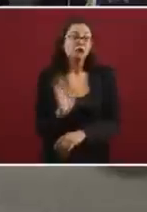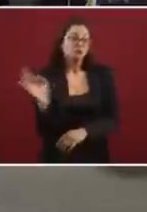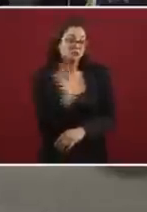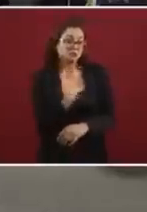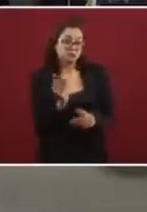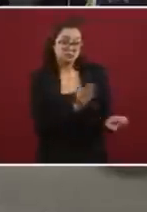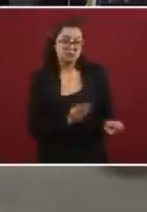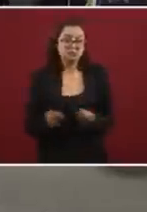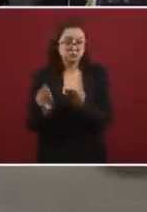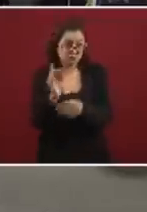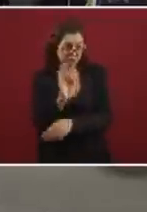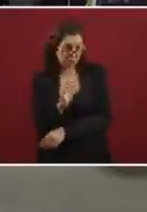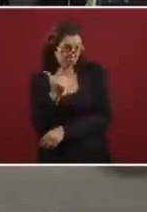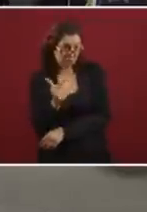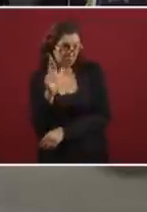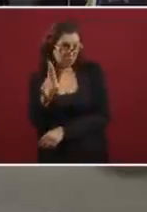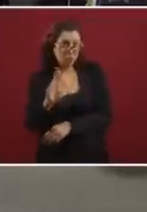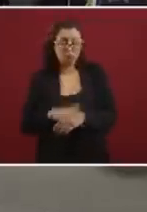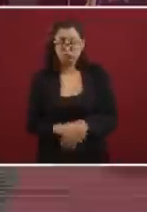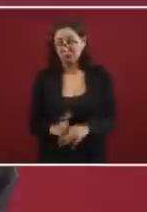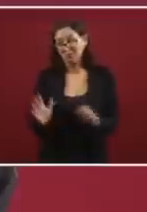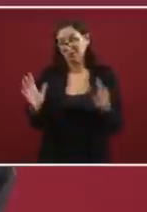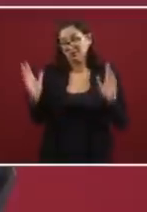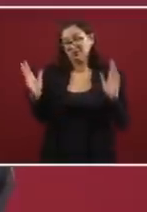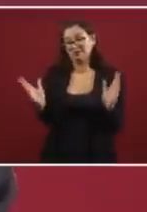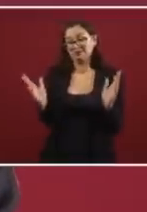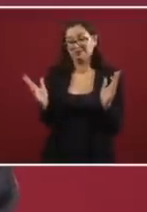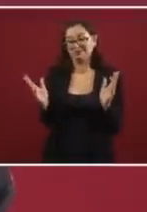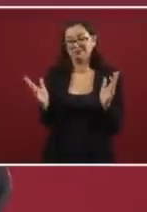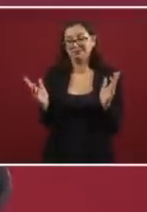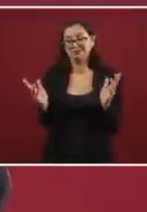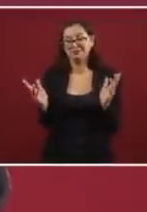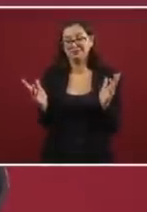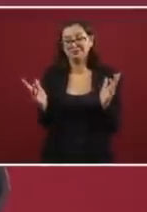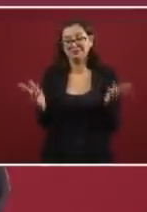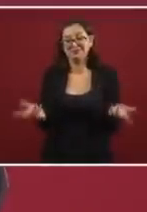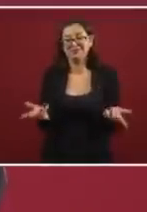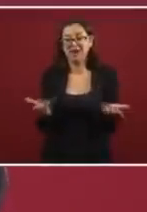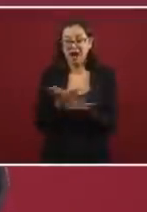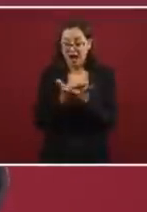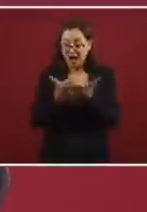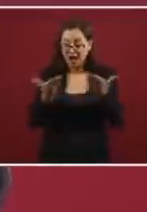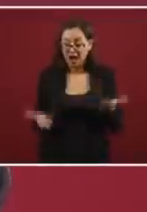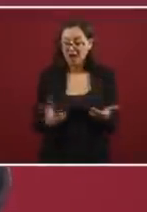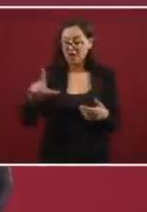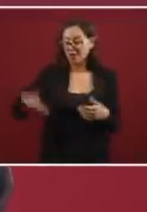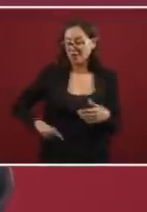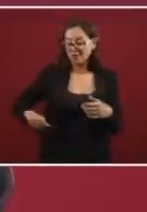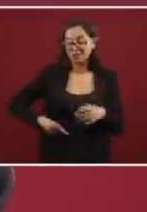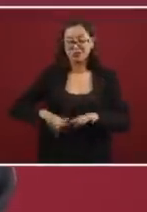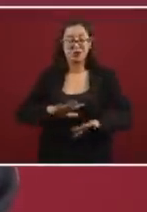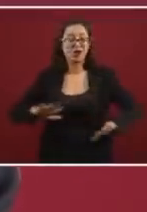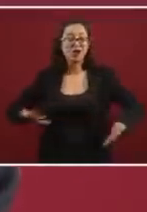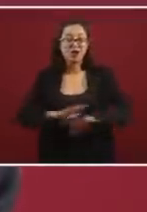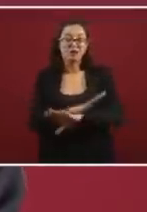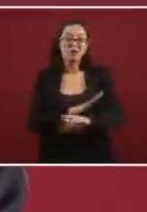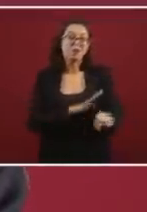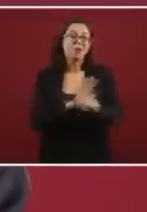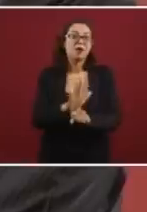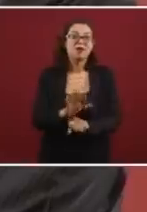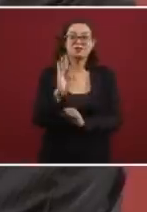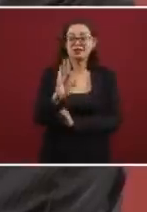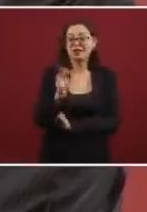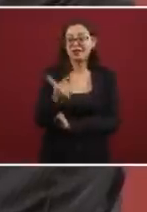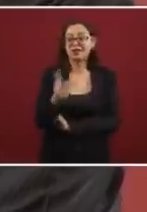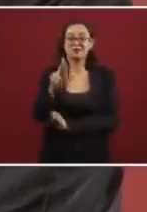si está en la fiscalía pues es que abonan los cambios que están dando en el país es que ya la fiscalía